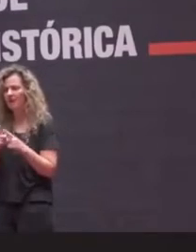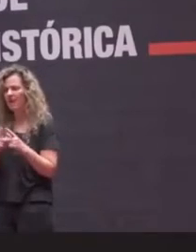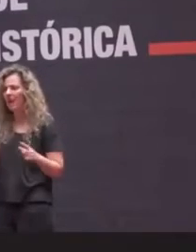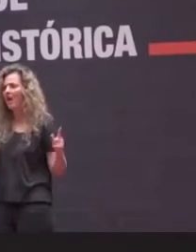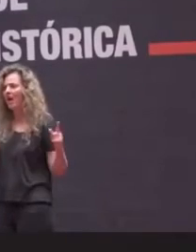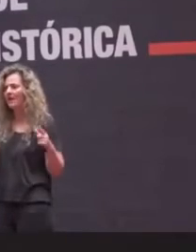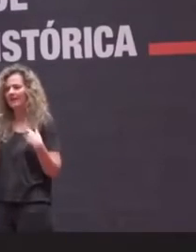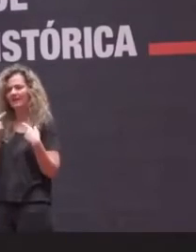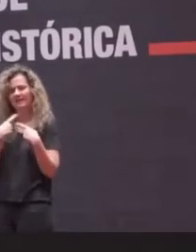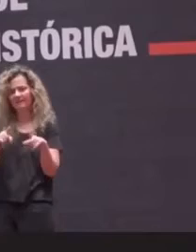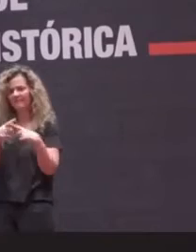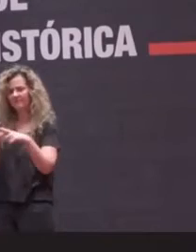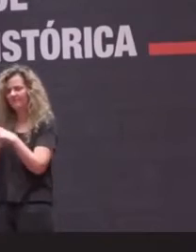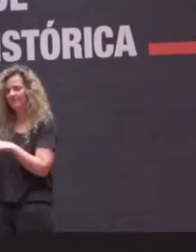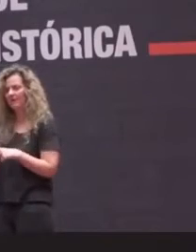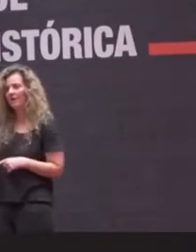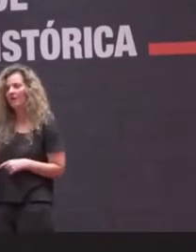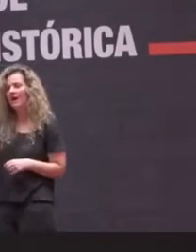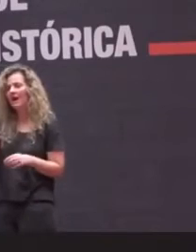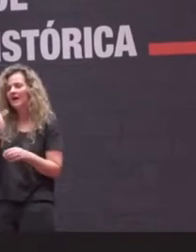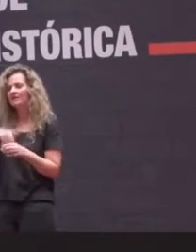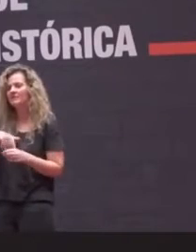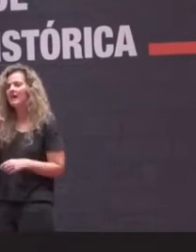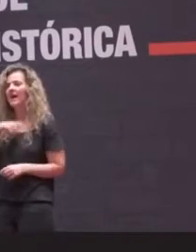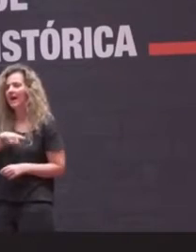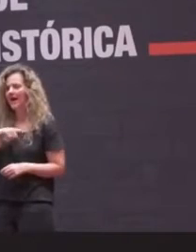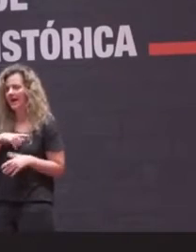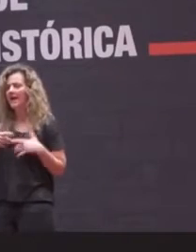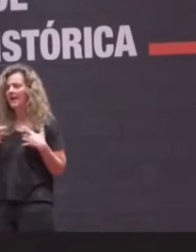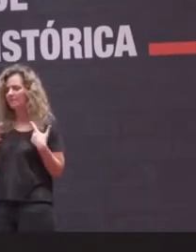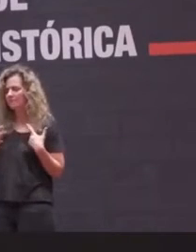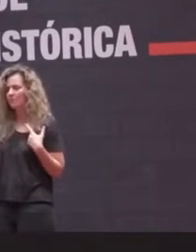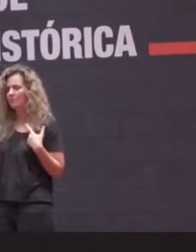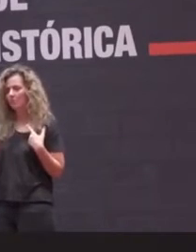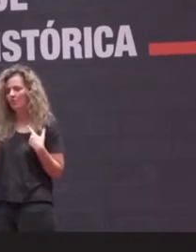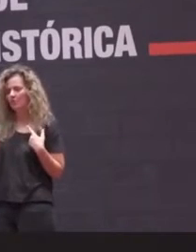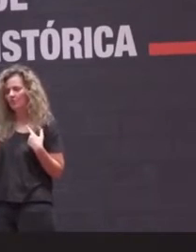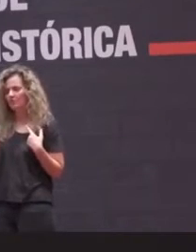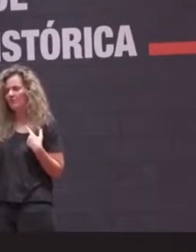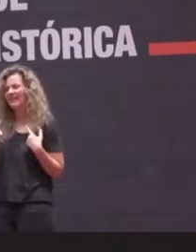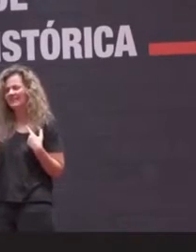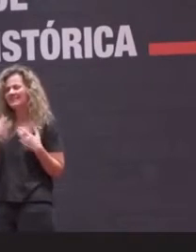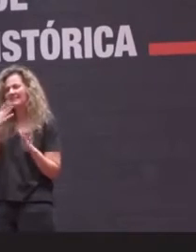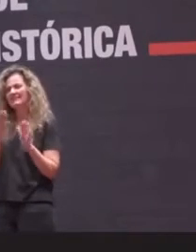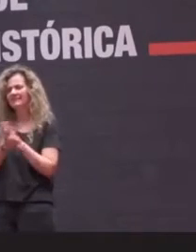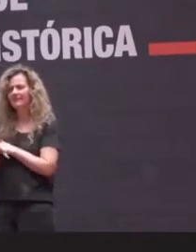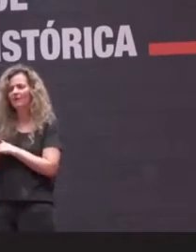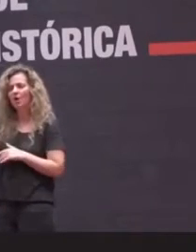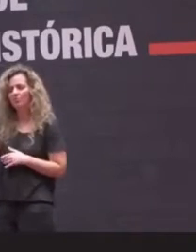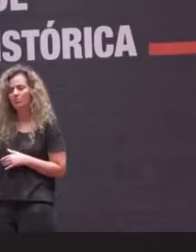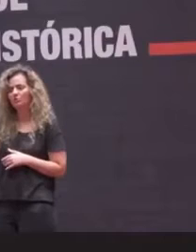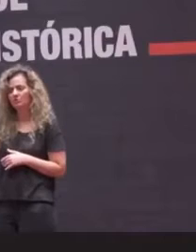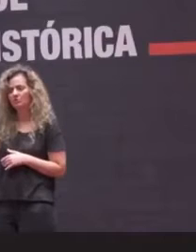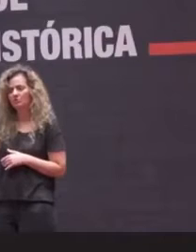distintas. La sentencia hasta tiene un contenido emocional. Y yo creo que eso es positivo.